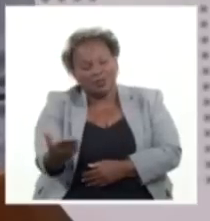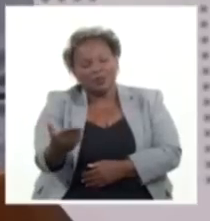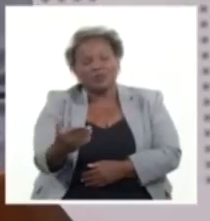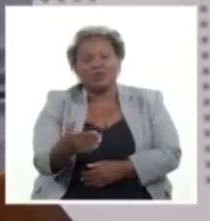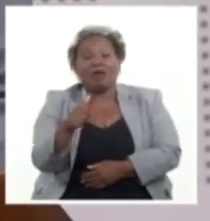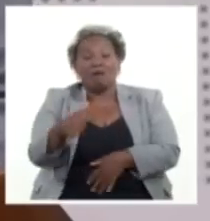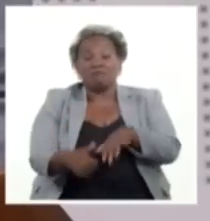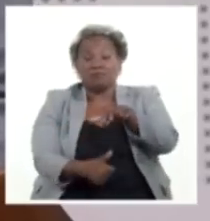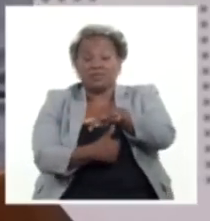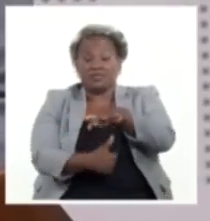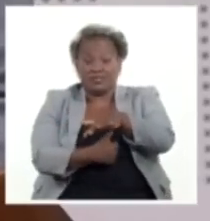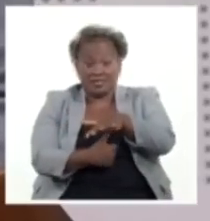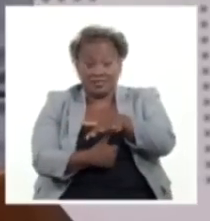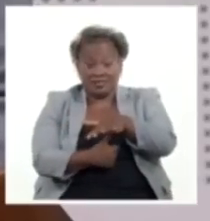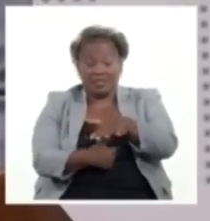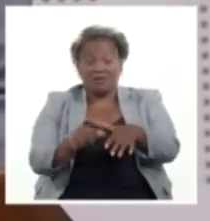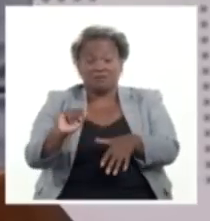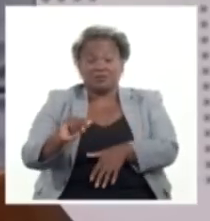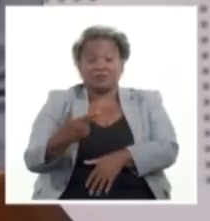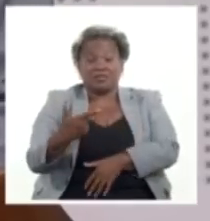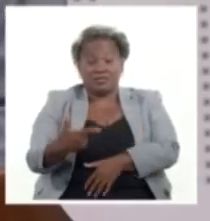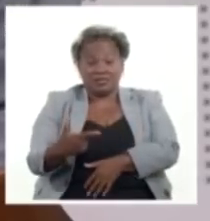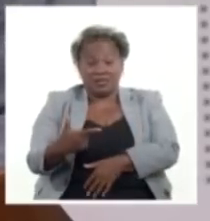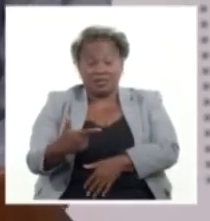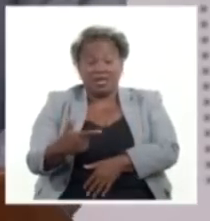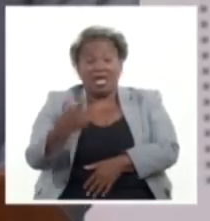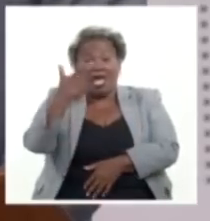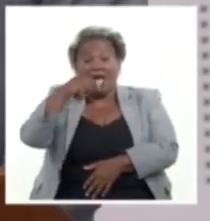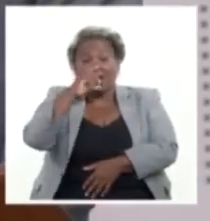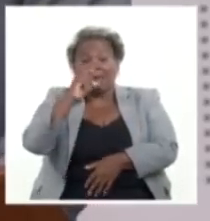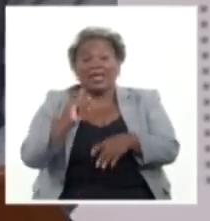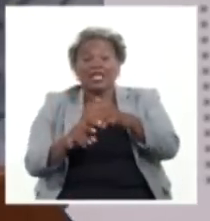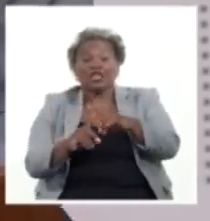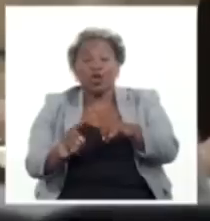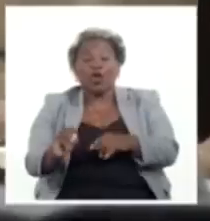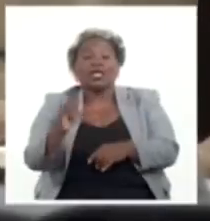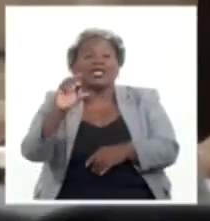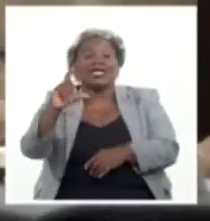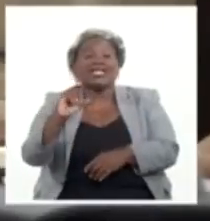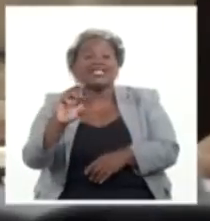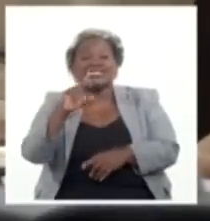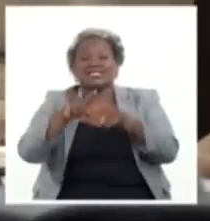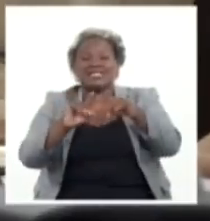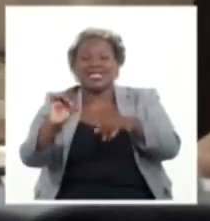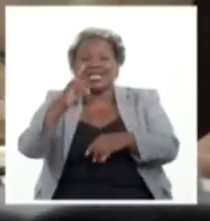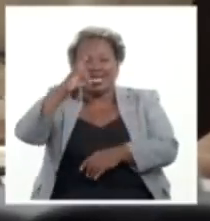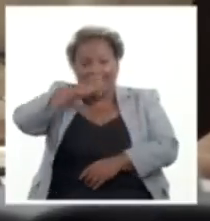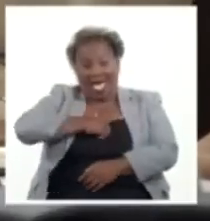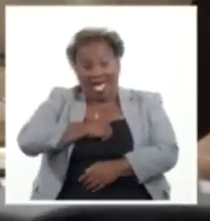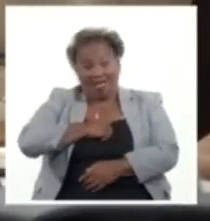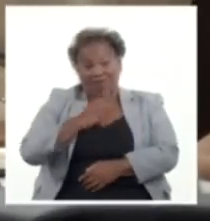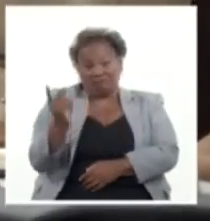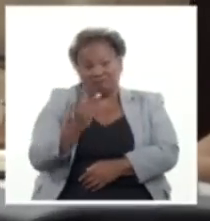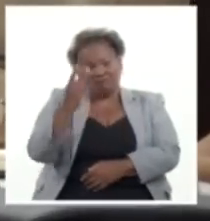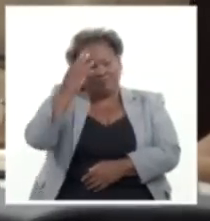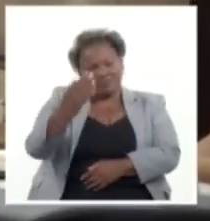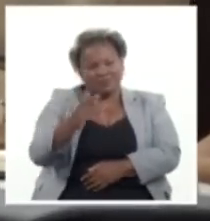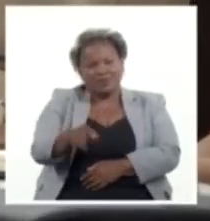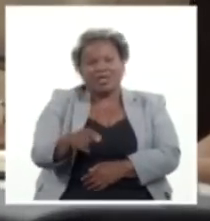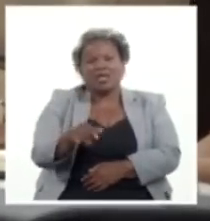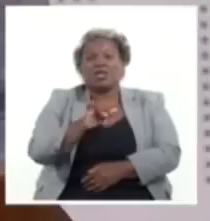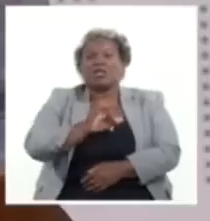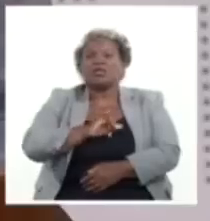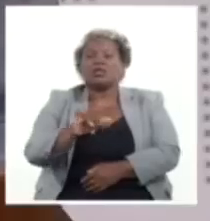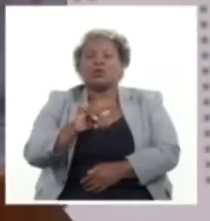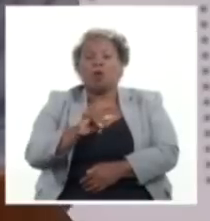a su presidente y vicepresidenta, Alberto Fernández y Cristina Fernández de Kirchner. La reanudación de